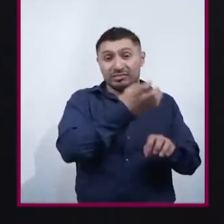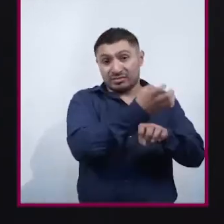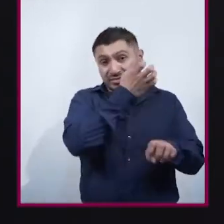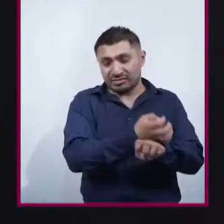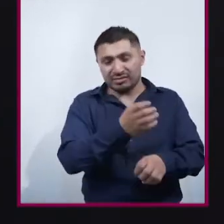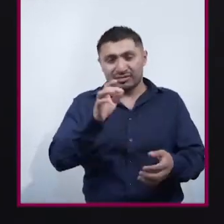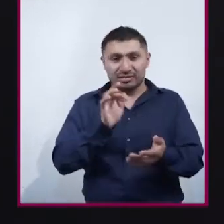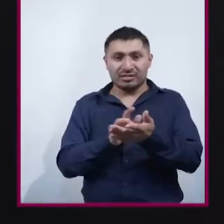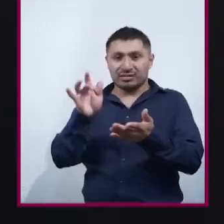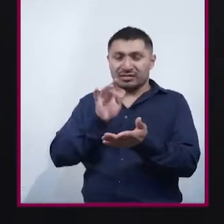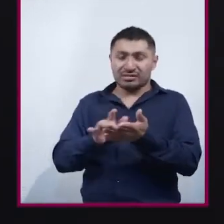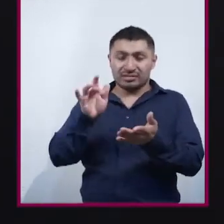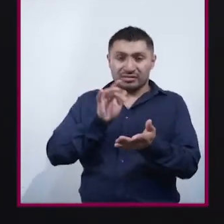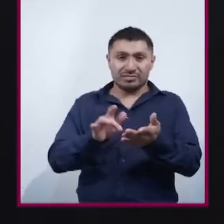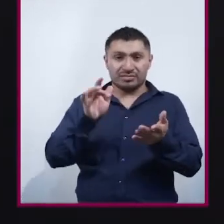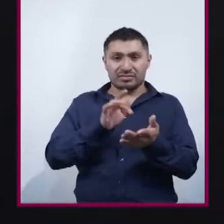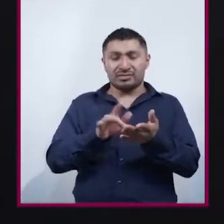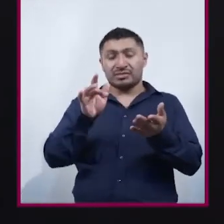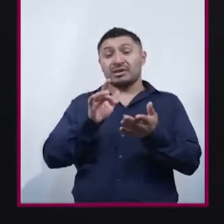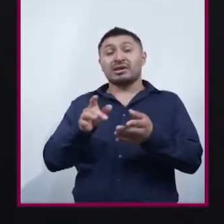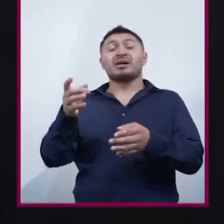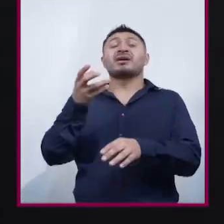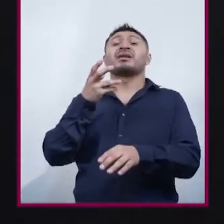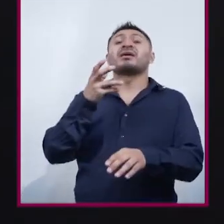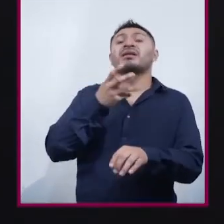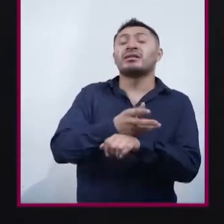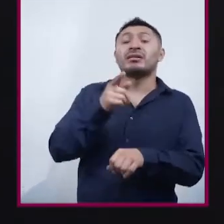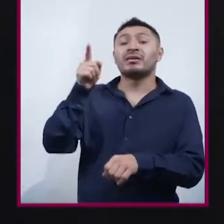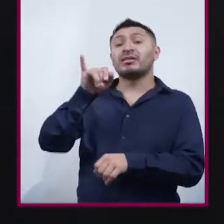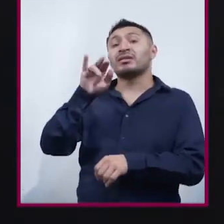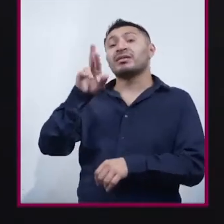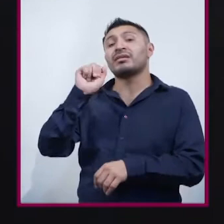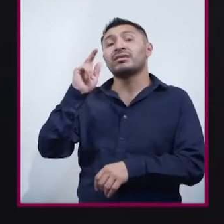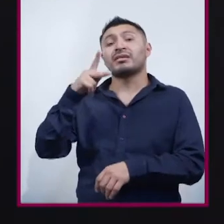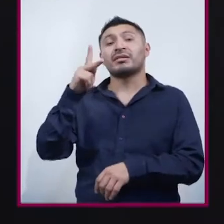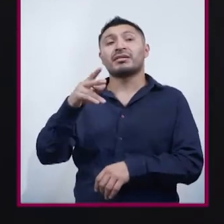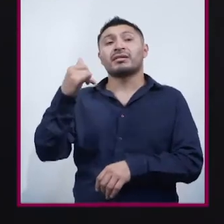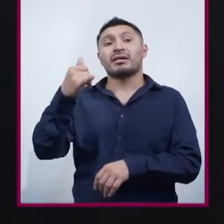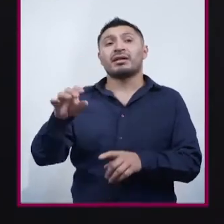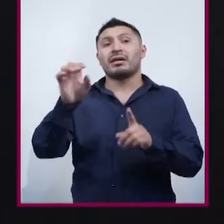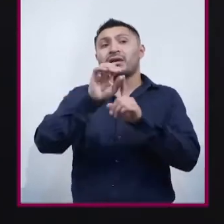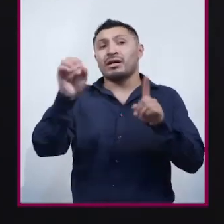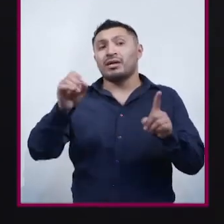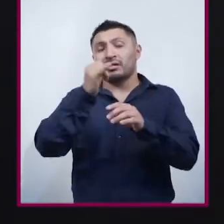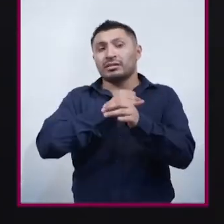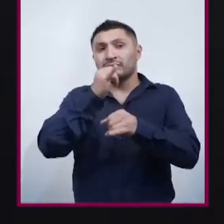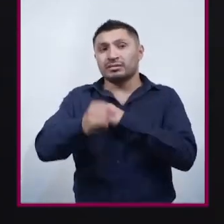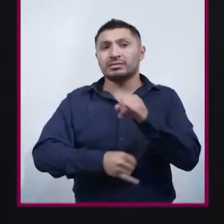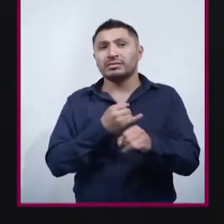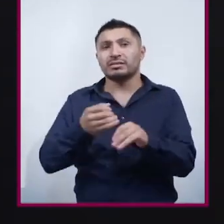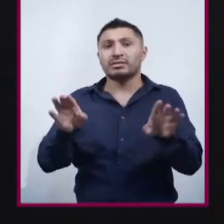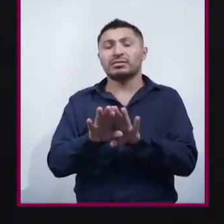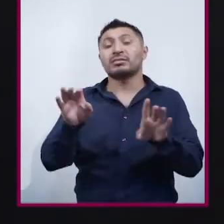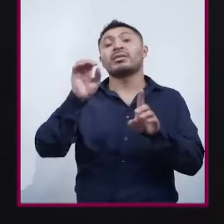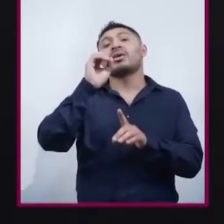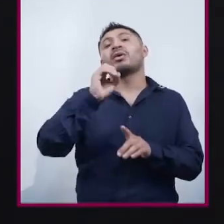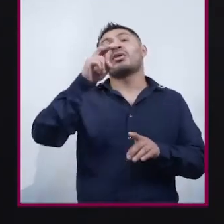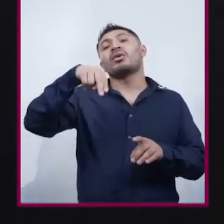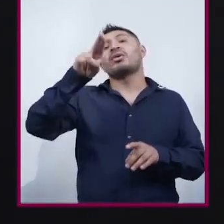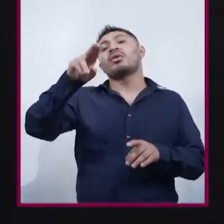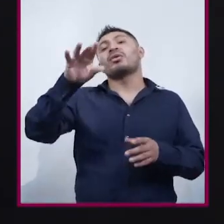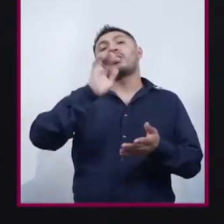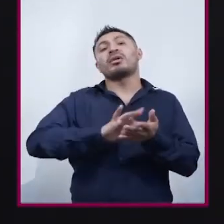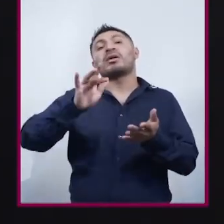norteamericano apoyara la intervención militar de los Estados Unidos en Irak y que organismos internacionales como la Organización de las Naciones Unidas,